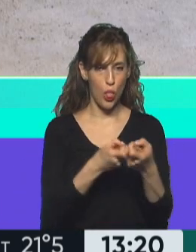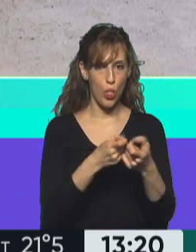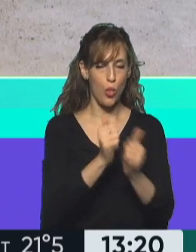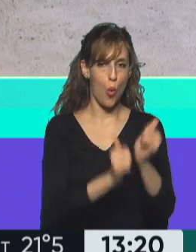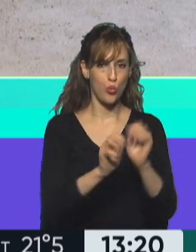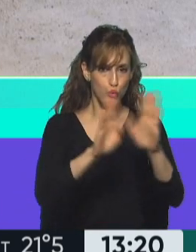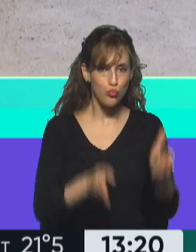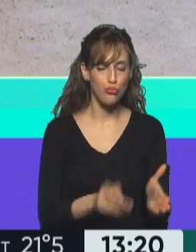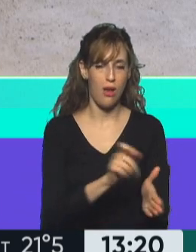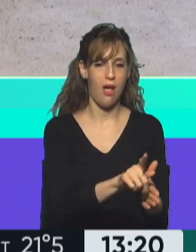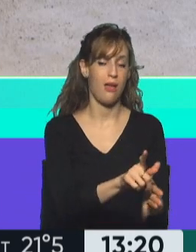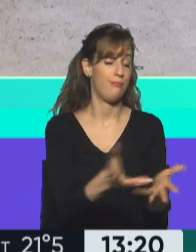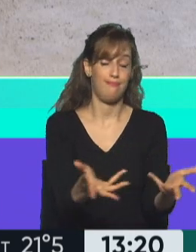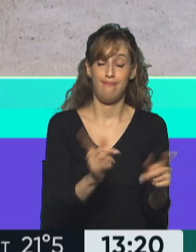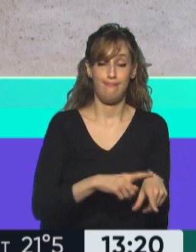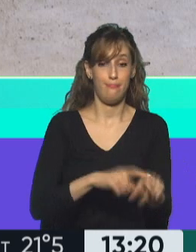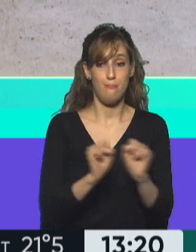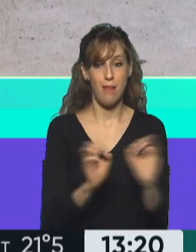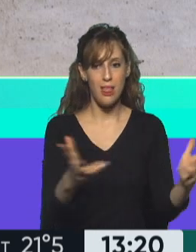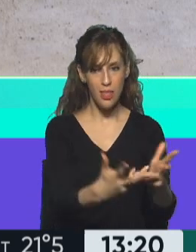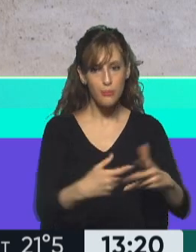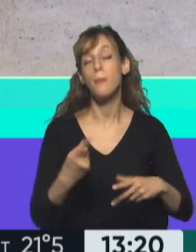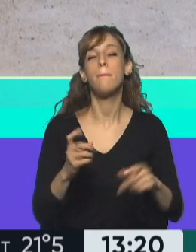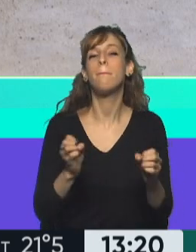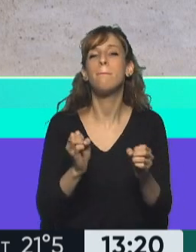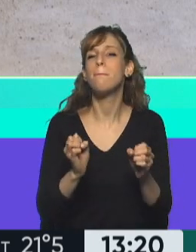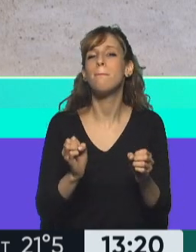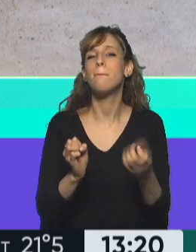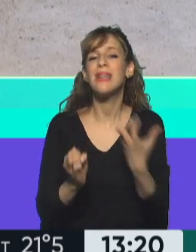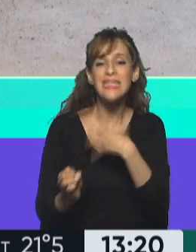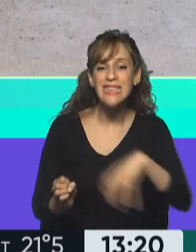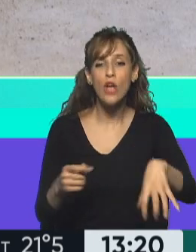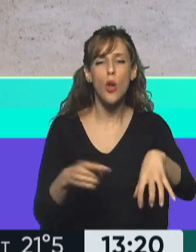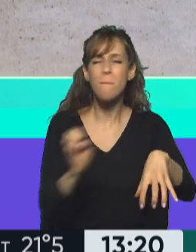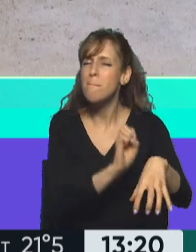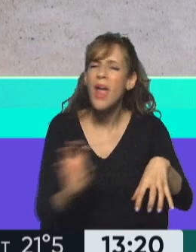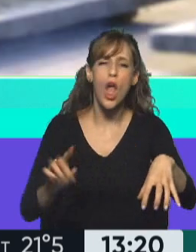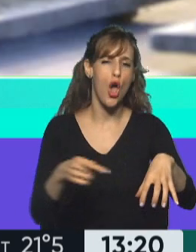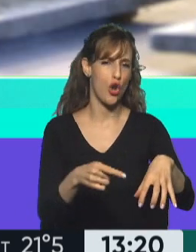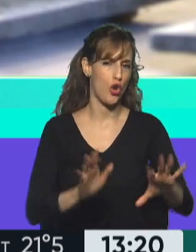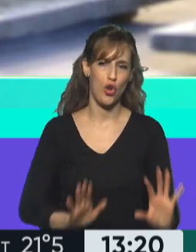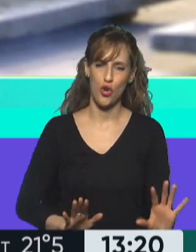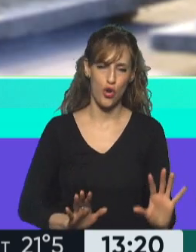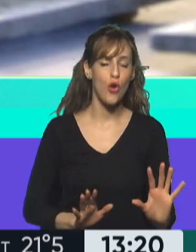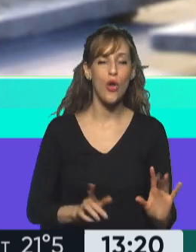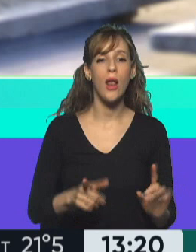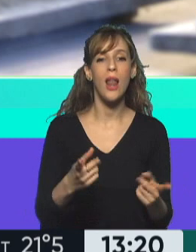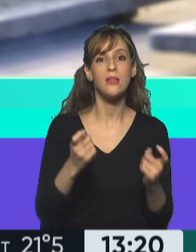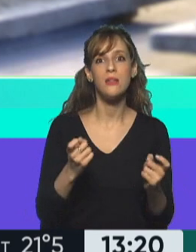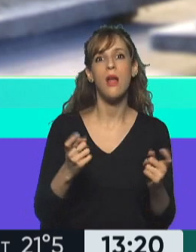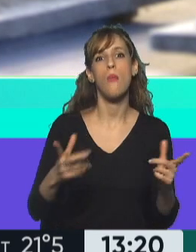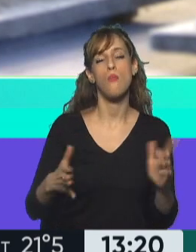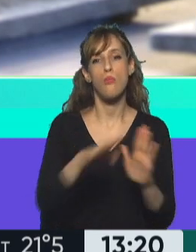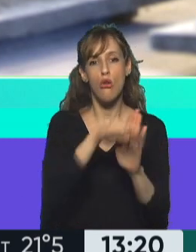pandemia, y bueno, fuimos el primer sector de la economía argentina que sacamos un protocolo en conjunto, en este caso con la UOCRA,